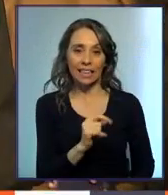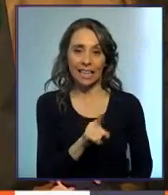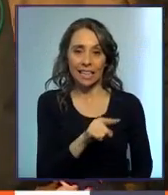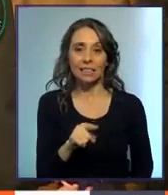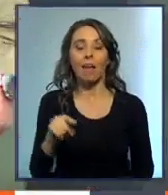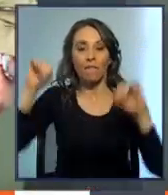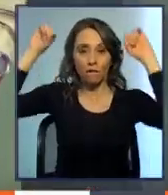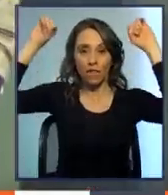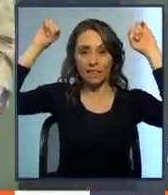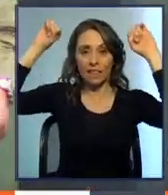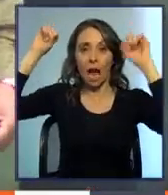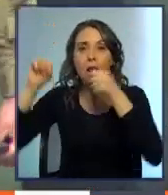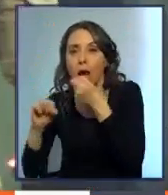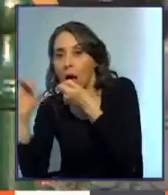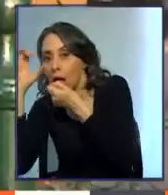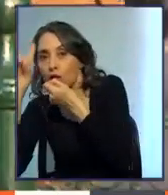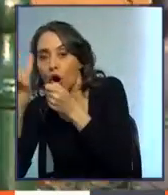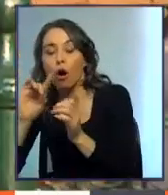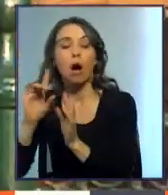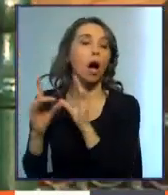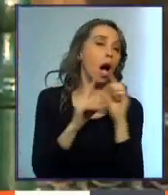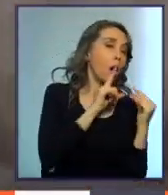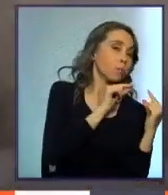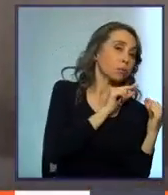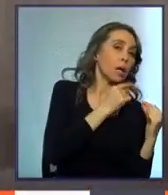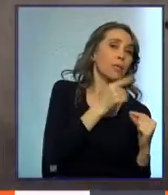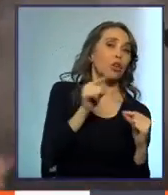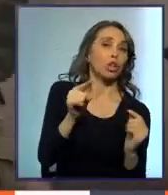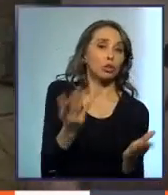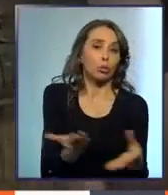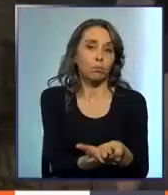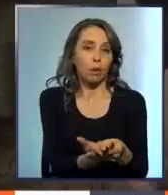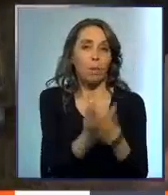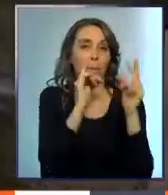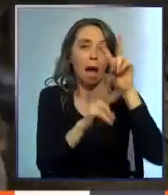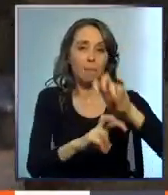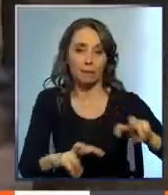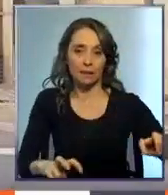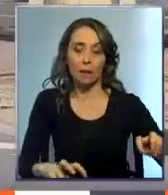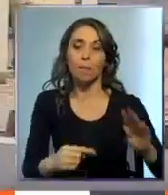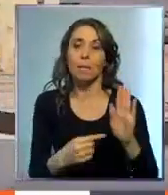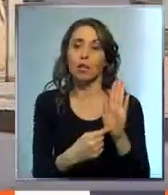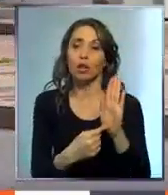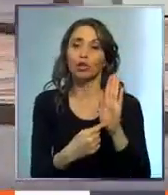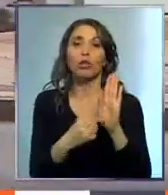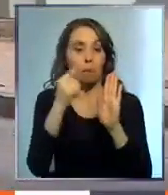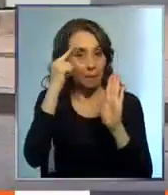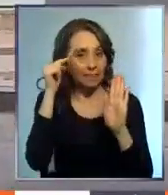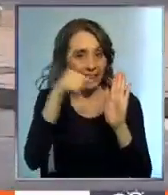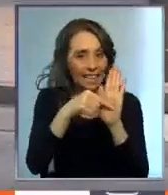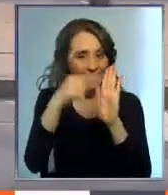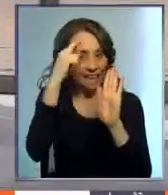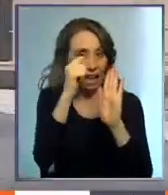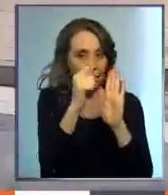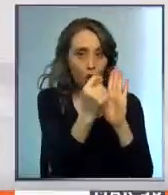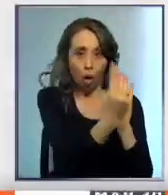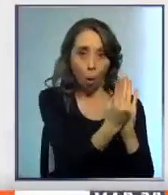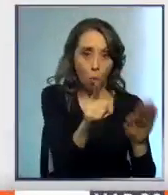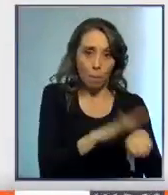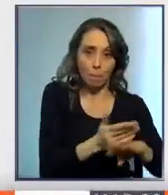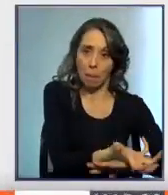que este texto es un antecedente más de la investigación, pero no necesariamente se cierra en esta hipótesis de autoría.